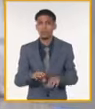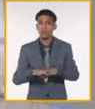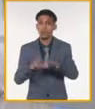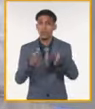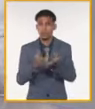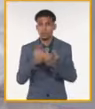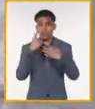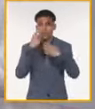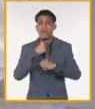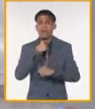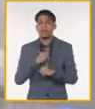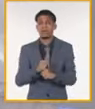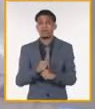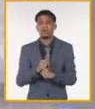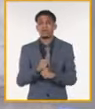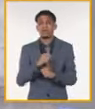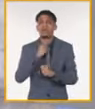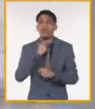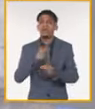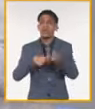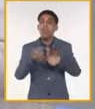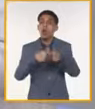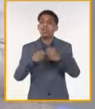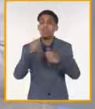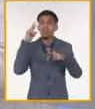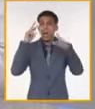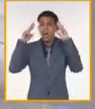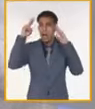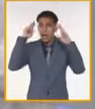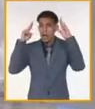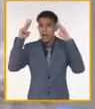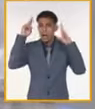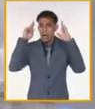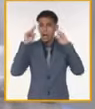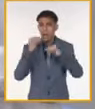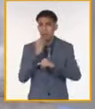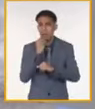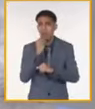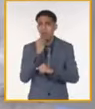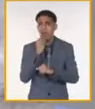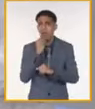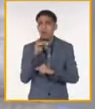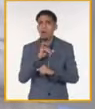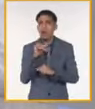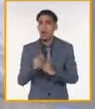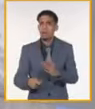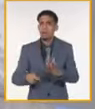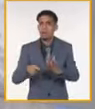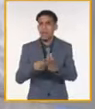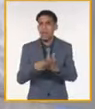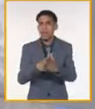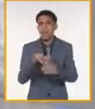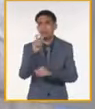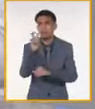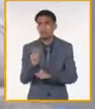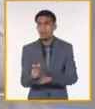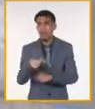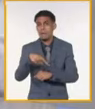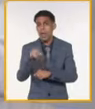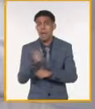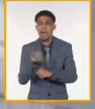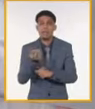ejemplo una peluquería hecha que su objeto secundario para facilitar la estancia de las personas que van a pelarse o